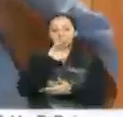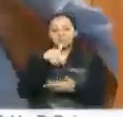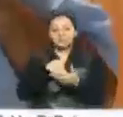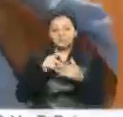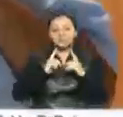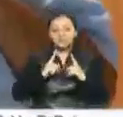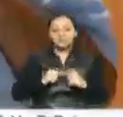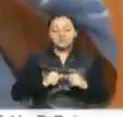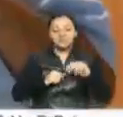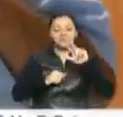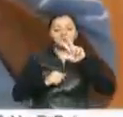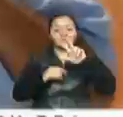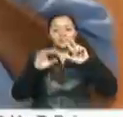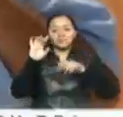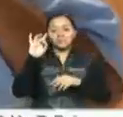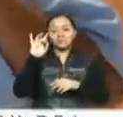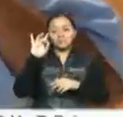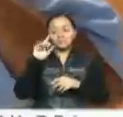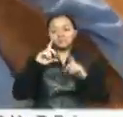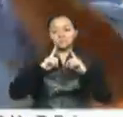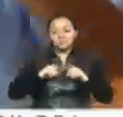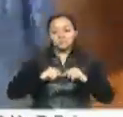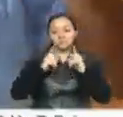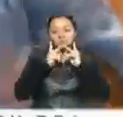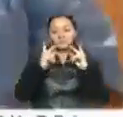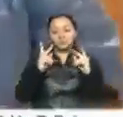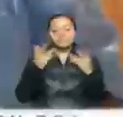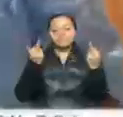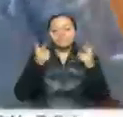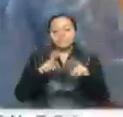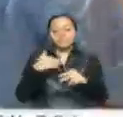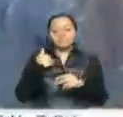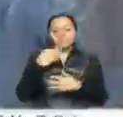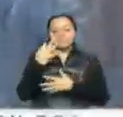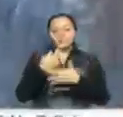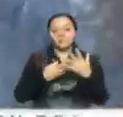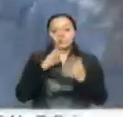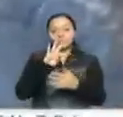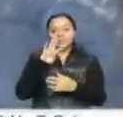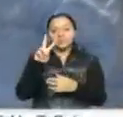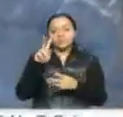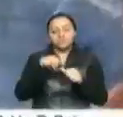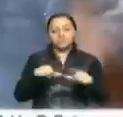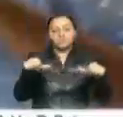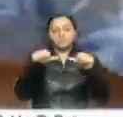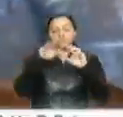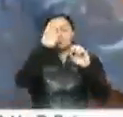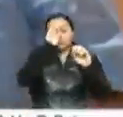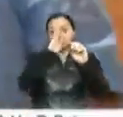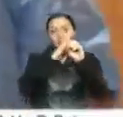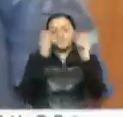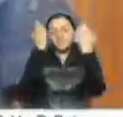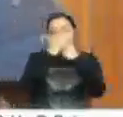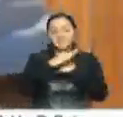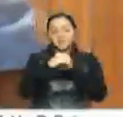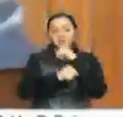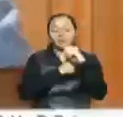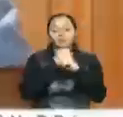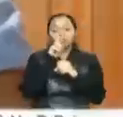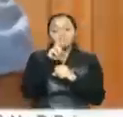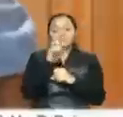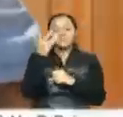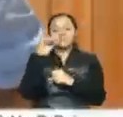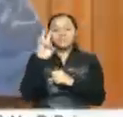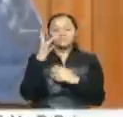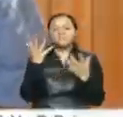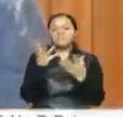38 son del sistema de salud pública y tenemos en total 42 aulas. Nuestro objetivo es terminar el año 2017 con